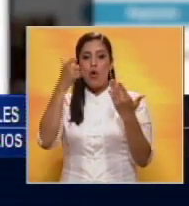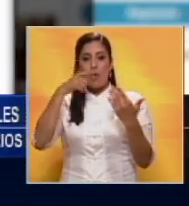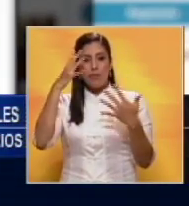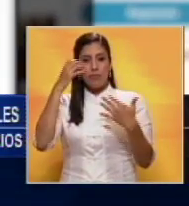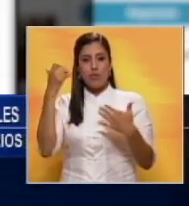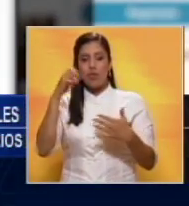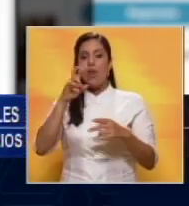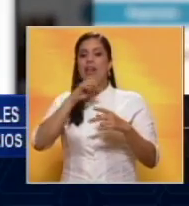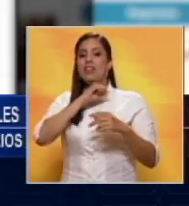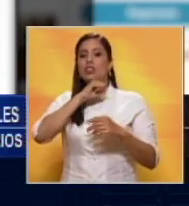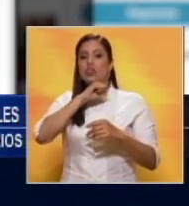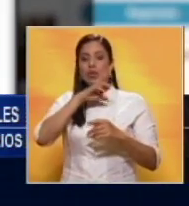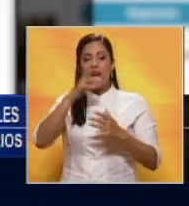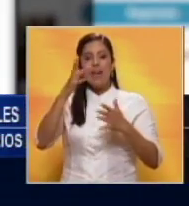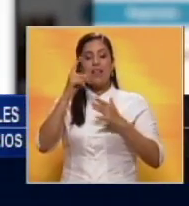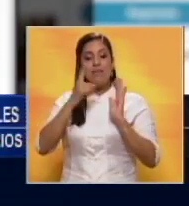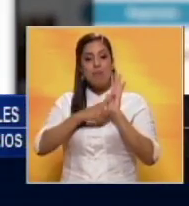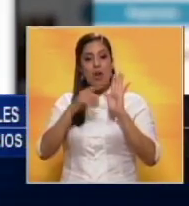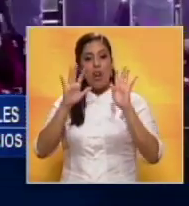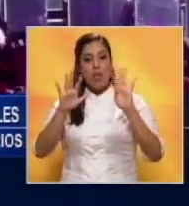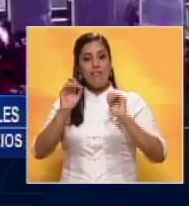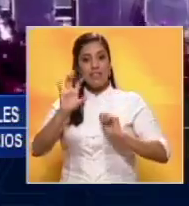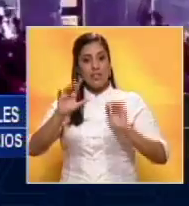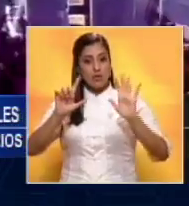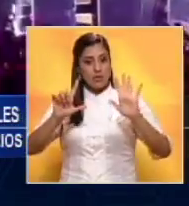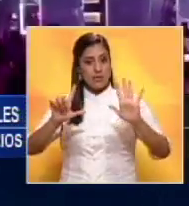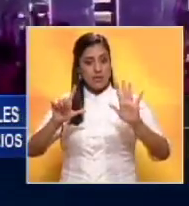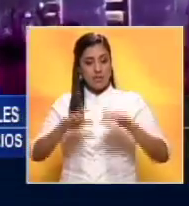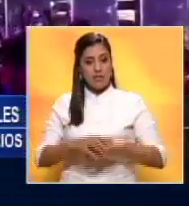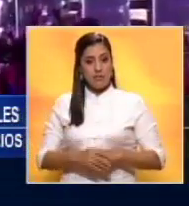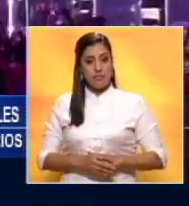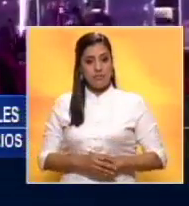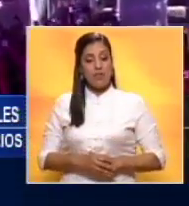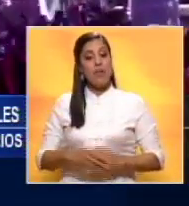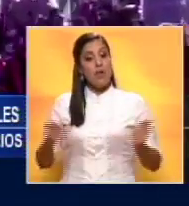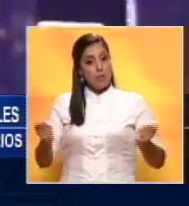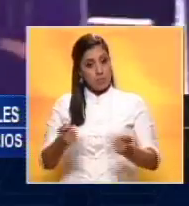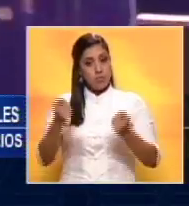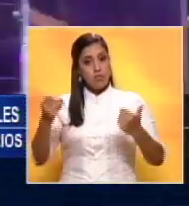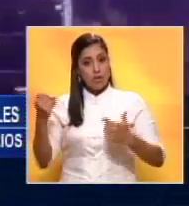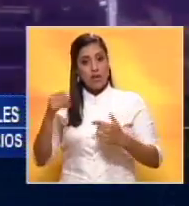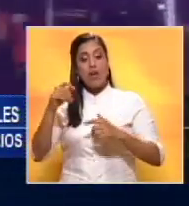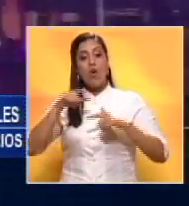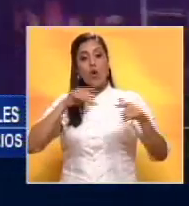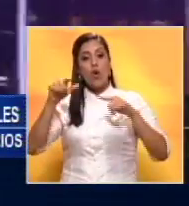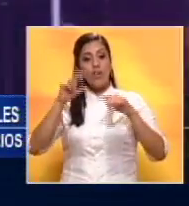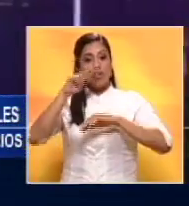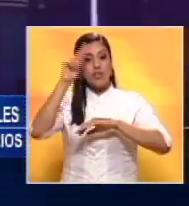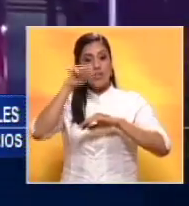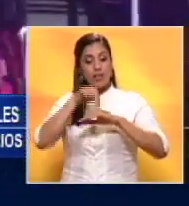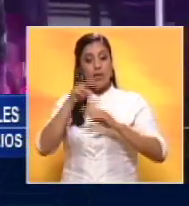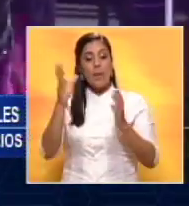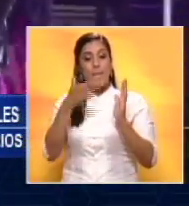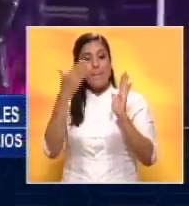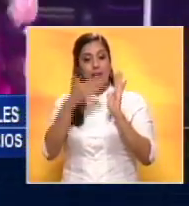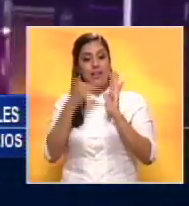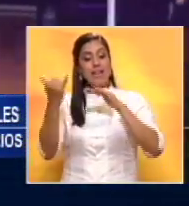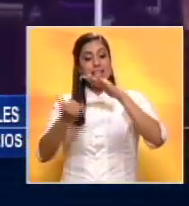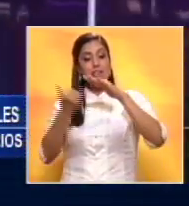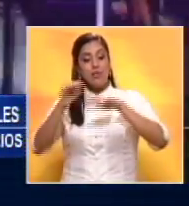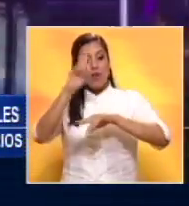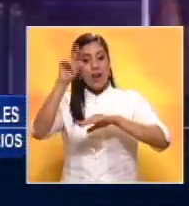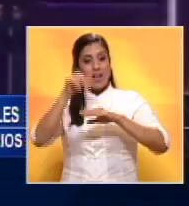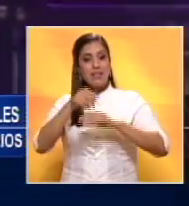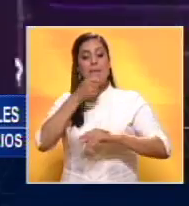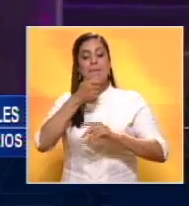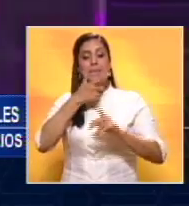Camus, Nobel de Literatura de 1957. La publicación de la Coordinación Nacional de Literatura del Instituto Nacional